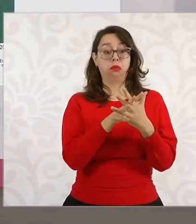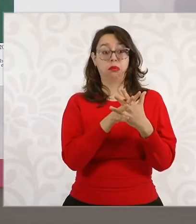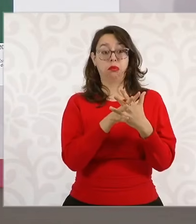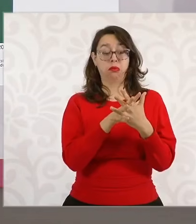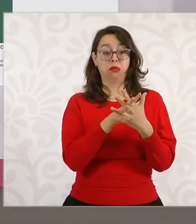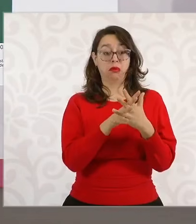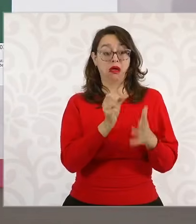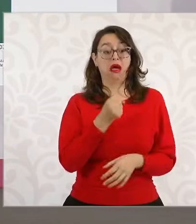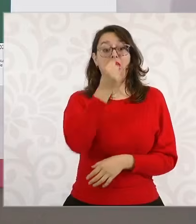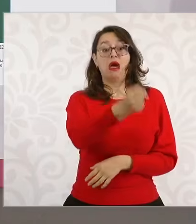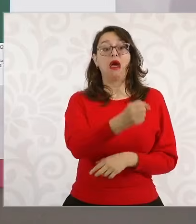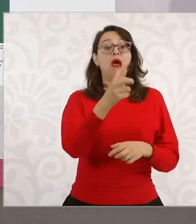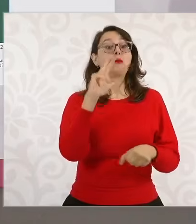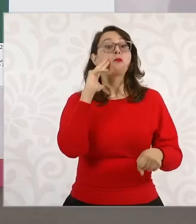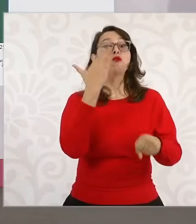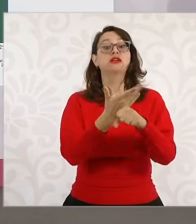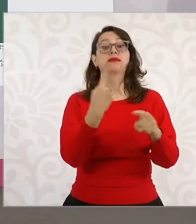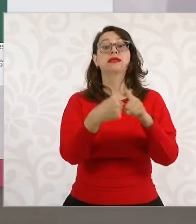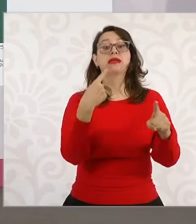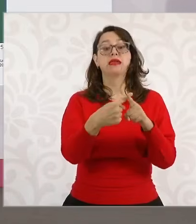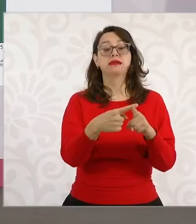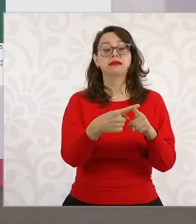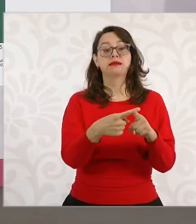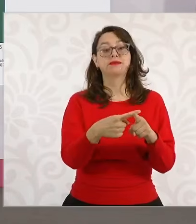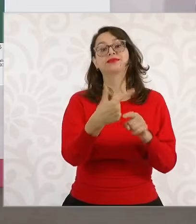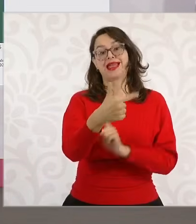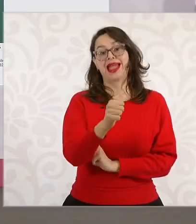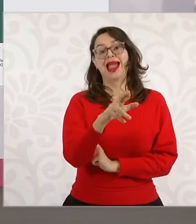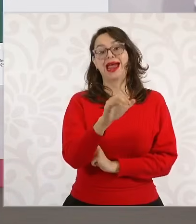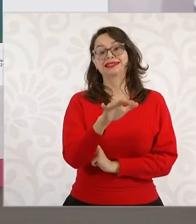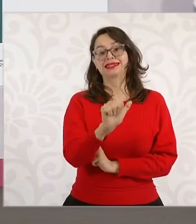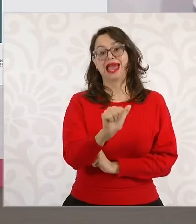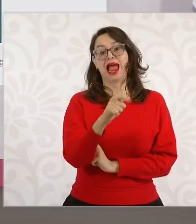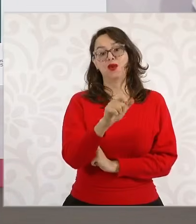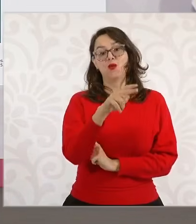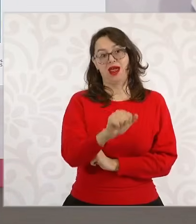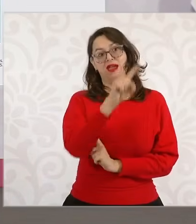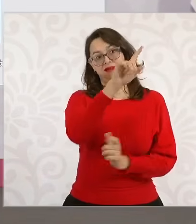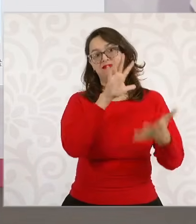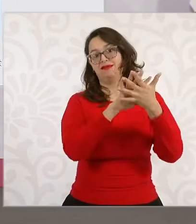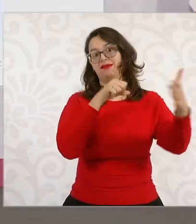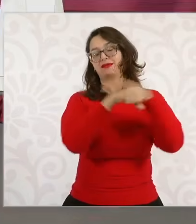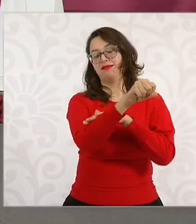frente de esa guerra a un hombre hoy preso en Estados Unidos, que es al que se refirió la Casa Blanca hace un año,